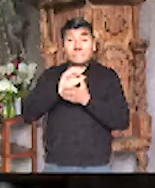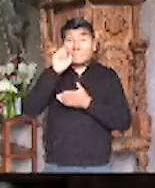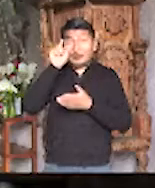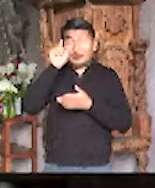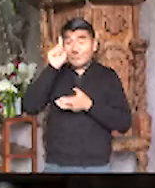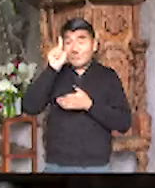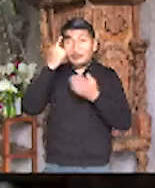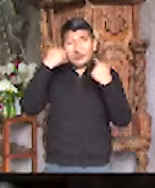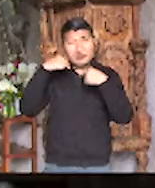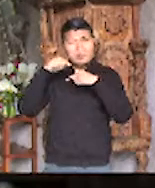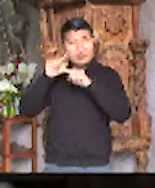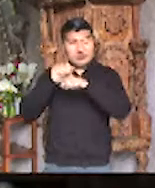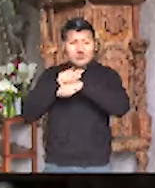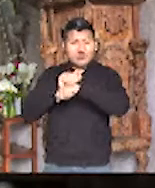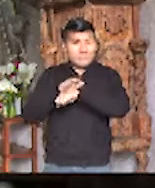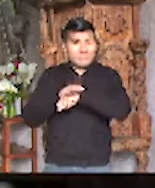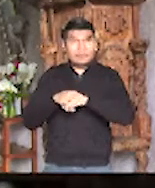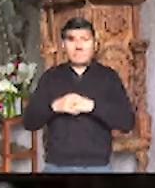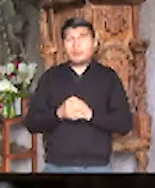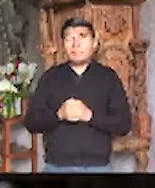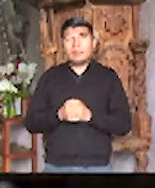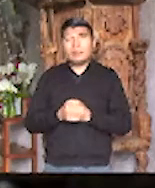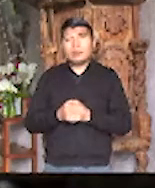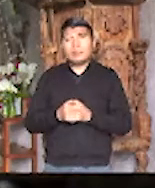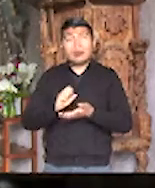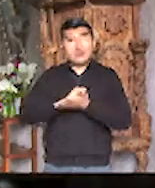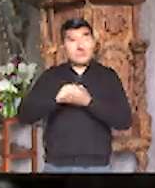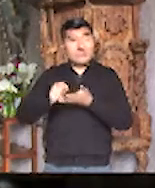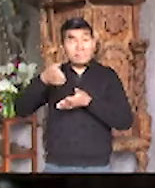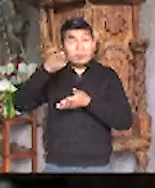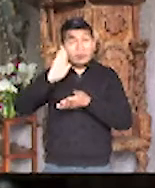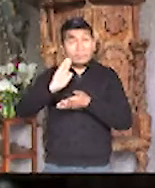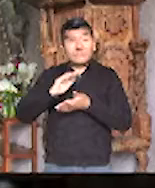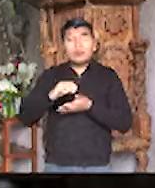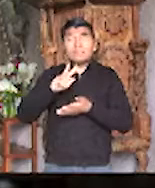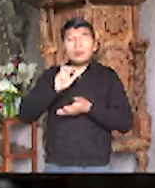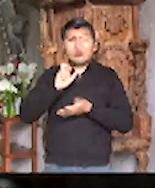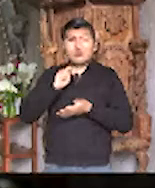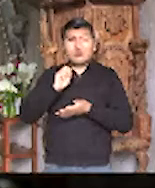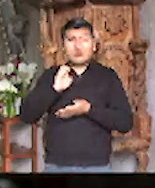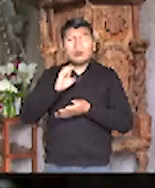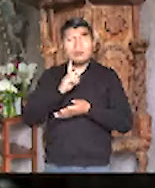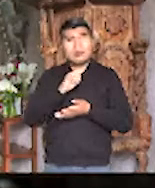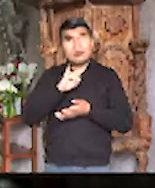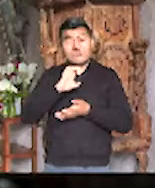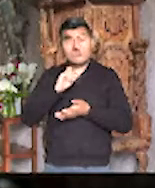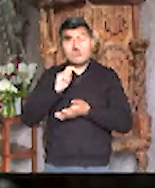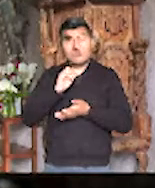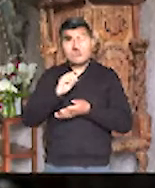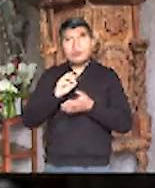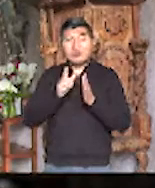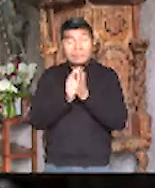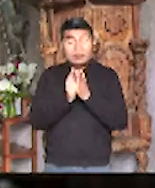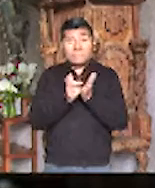padre ha enviado el santo padre benedicto 16 en su libro jesús de